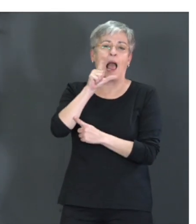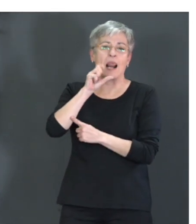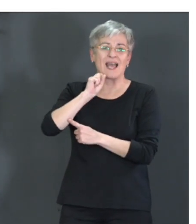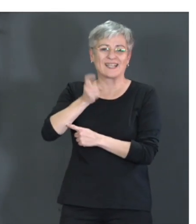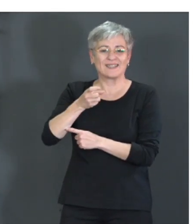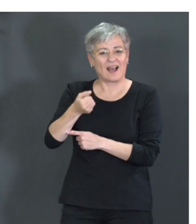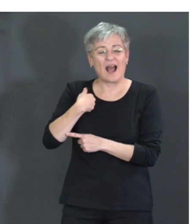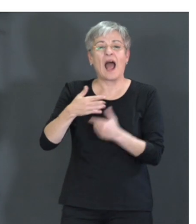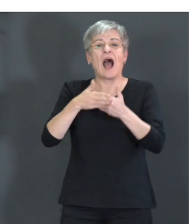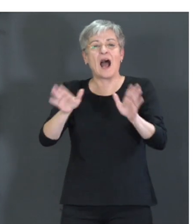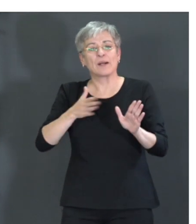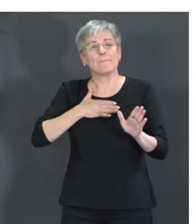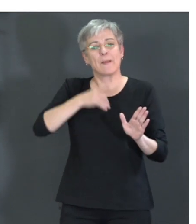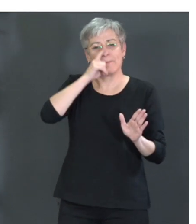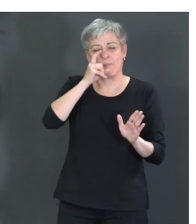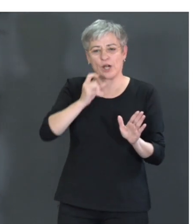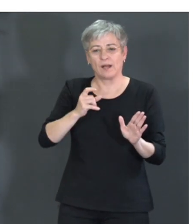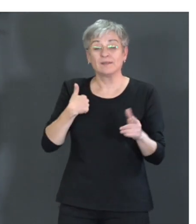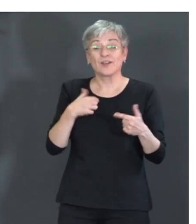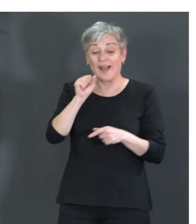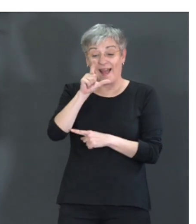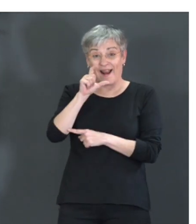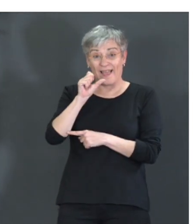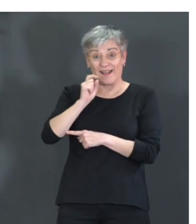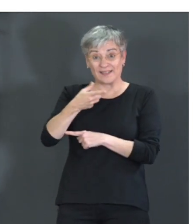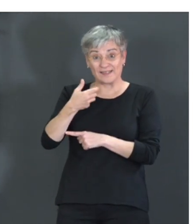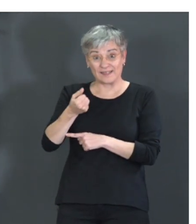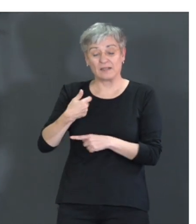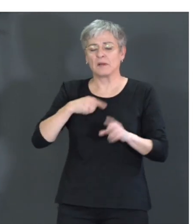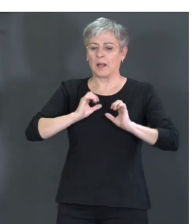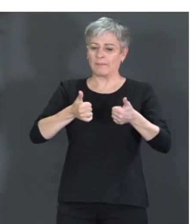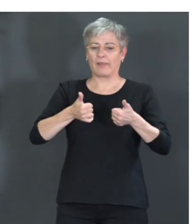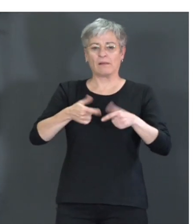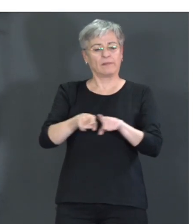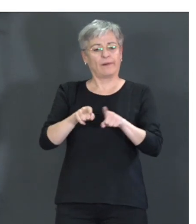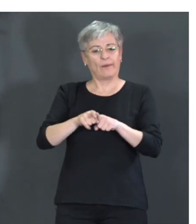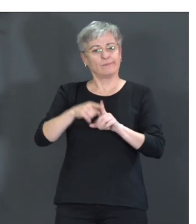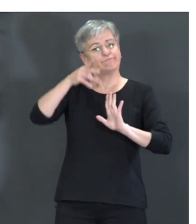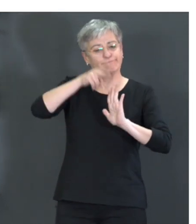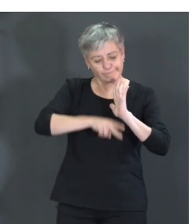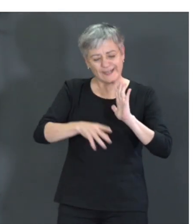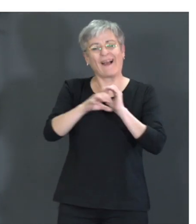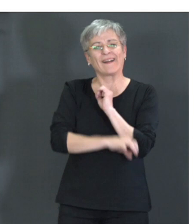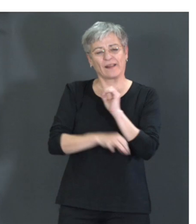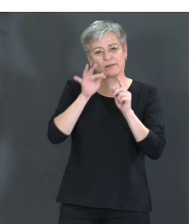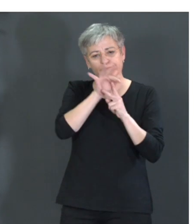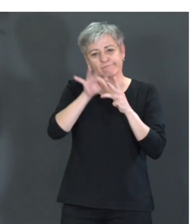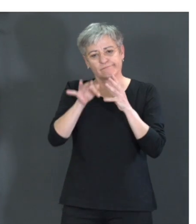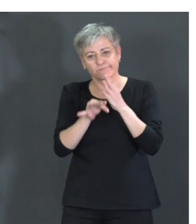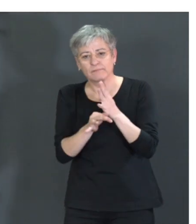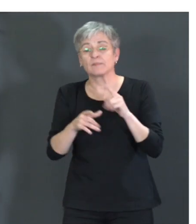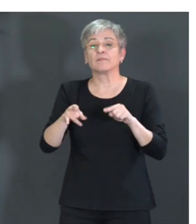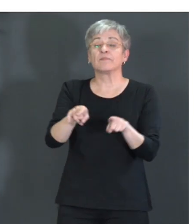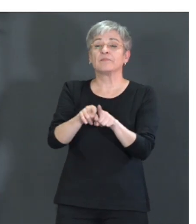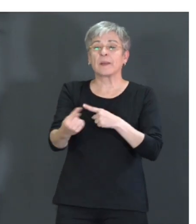y de esa manera Alexa lo que hace es iniciar la rutina de ejercicios, ¿vale? En todo momento Alexa guía al